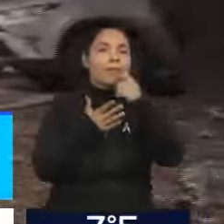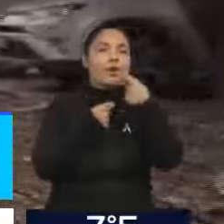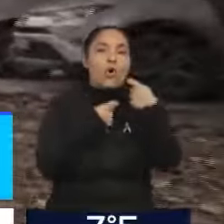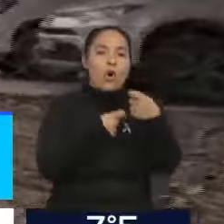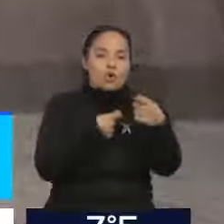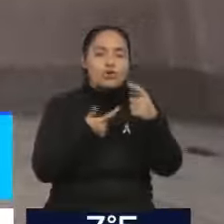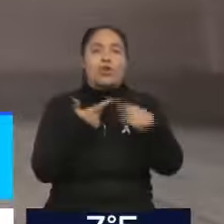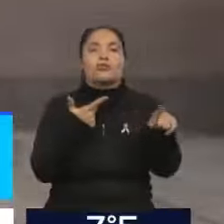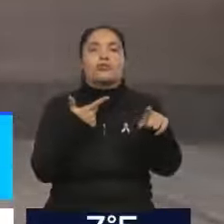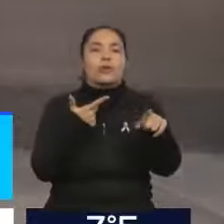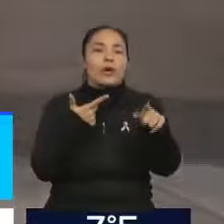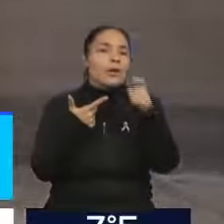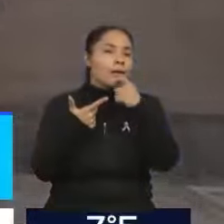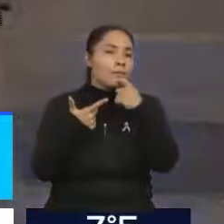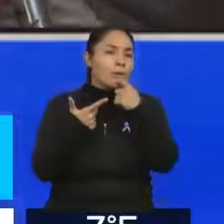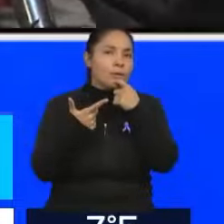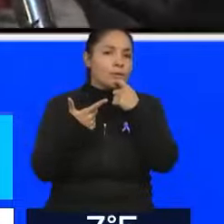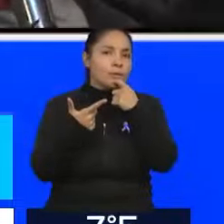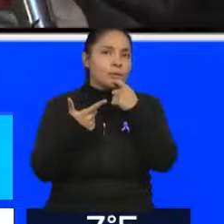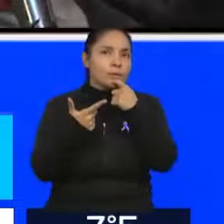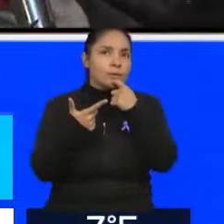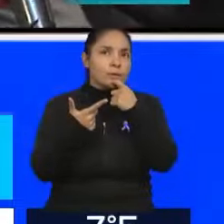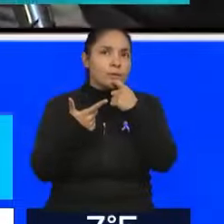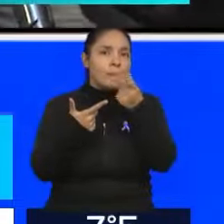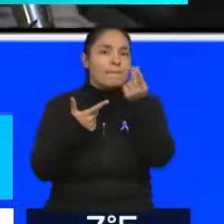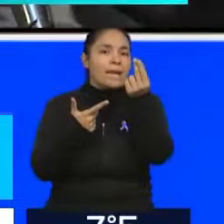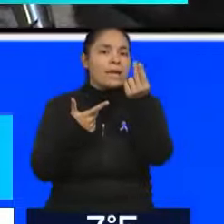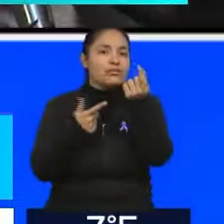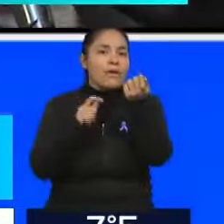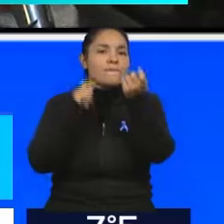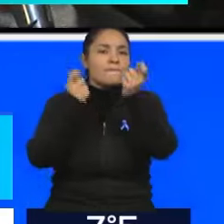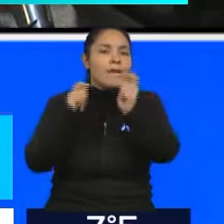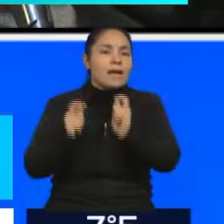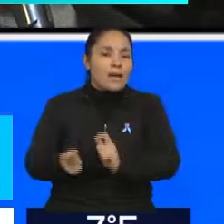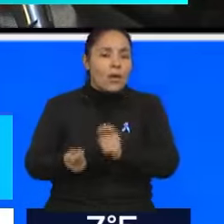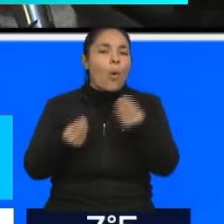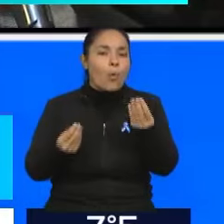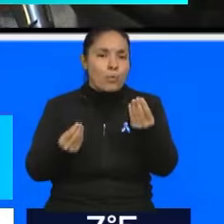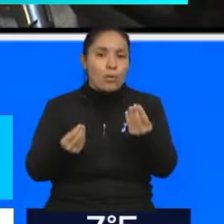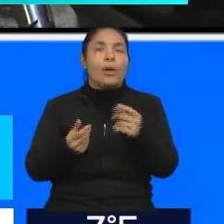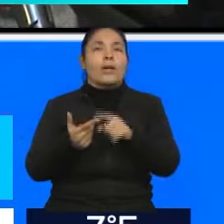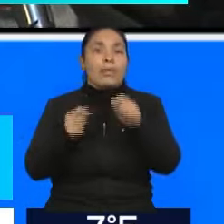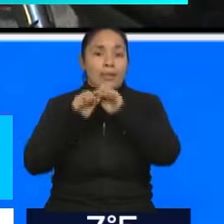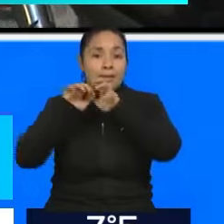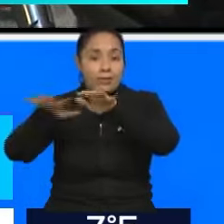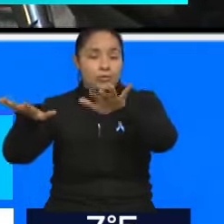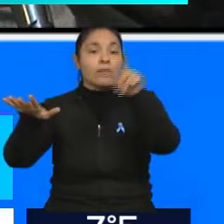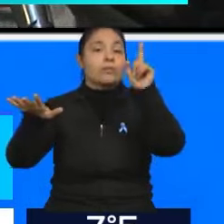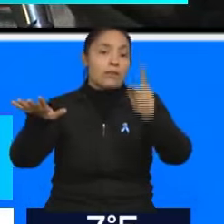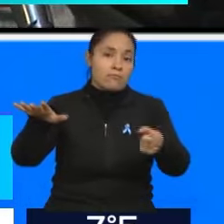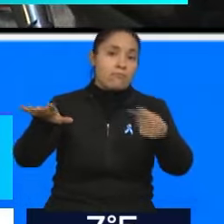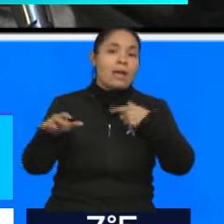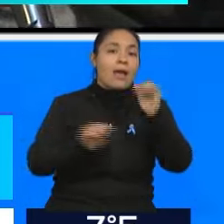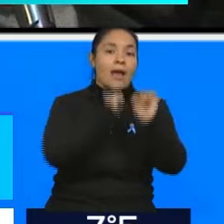costos, por ejemplo, cómo van a variar las tarifas tanto en la distribución, pero también como en